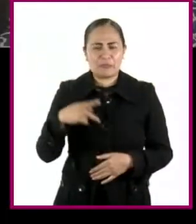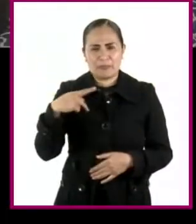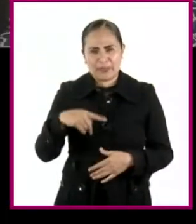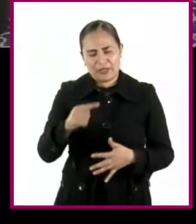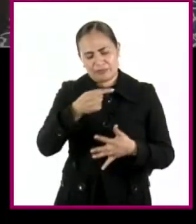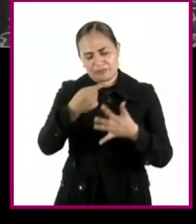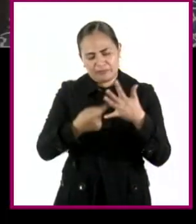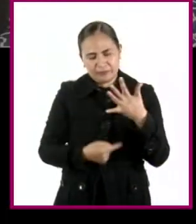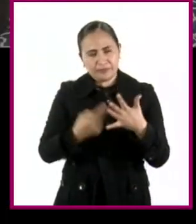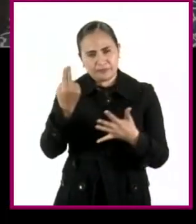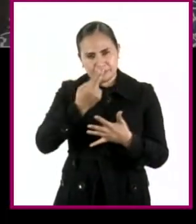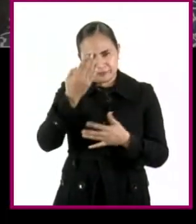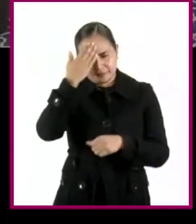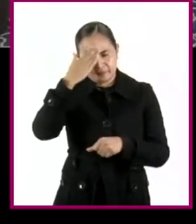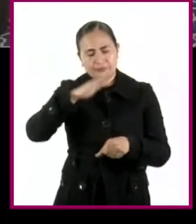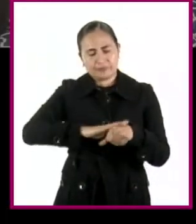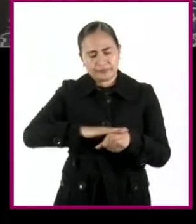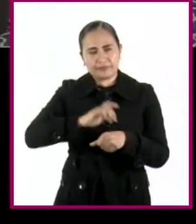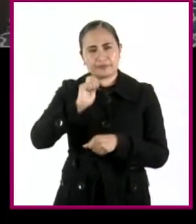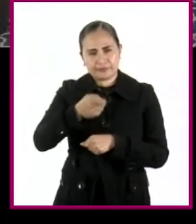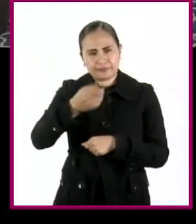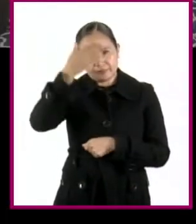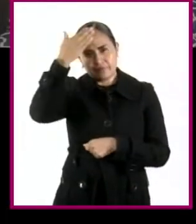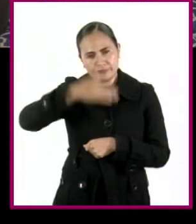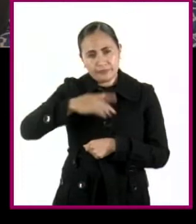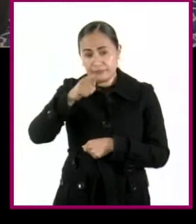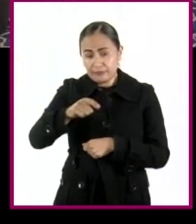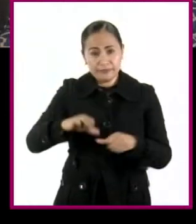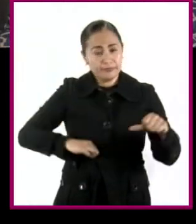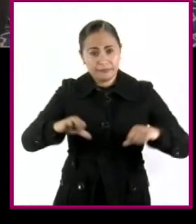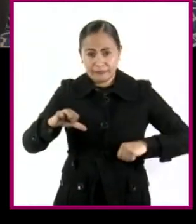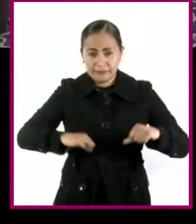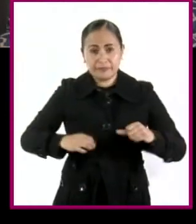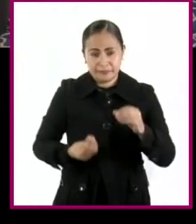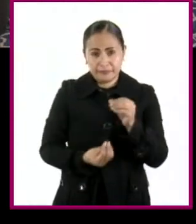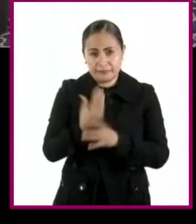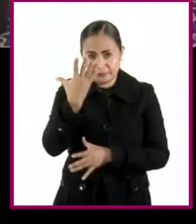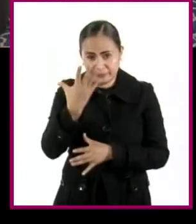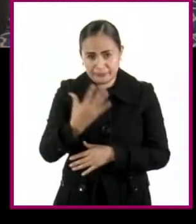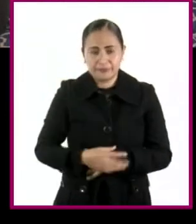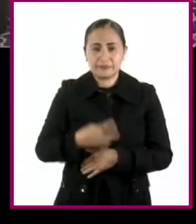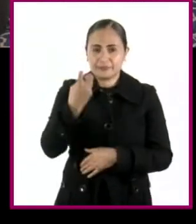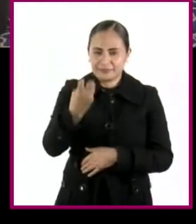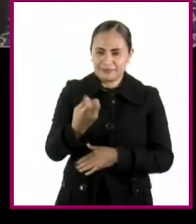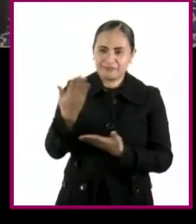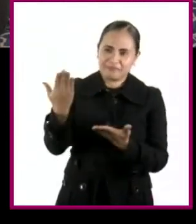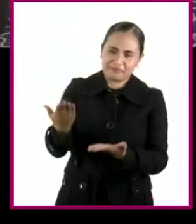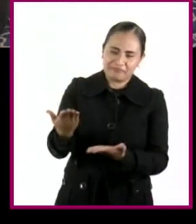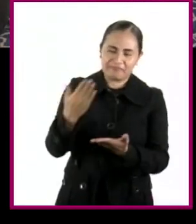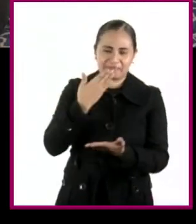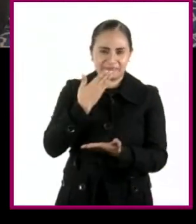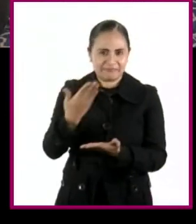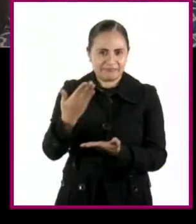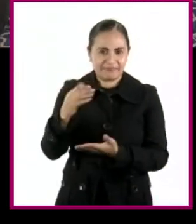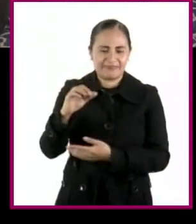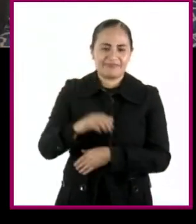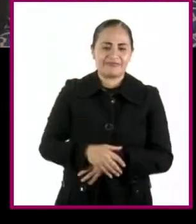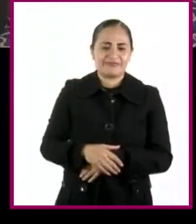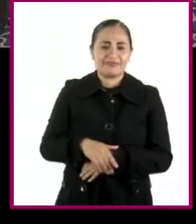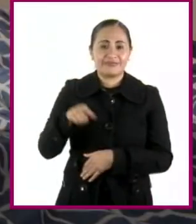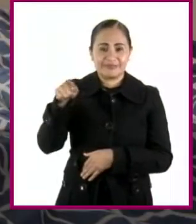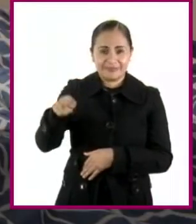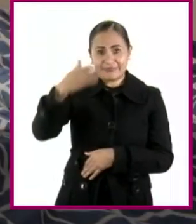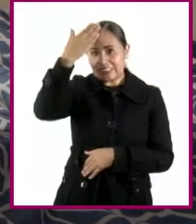cosas que tomar en cuenta con esta actividad revolucionaria. Y para eso... ¡Vamos con la mera mera! La que